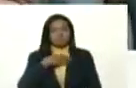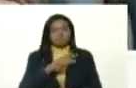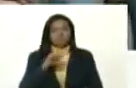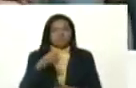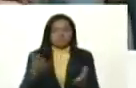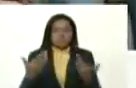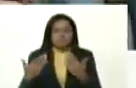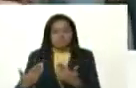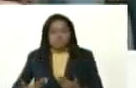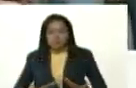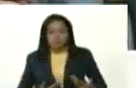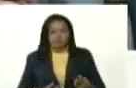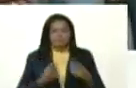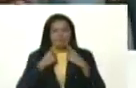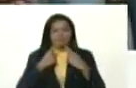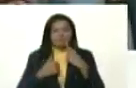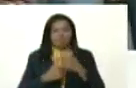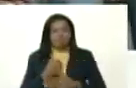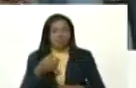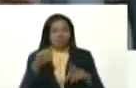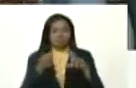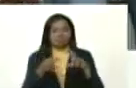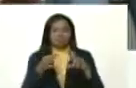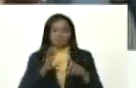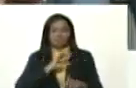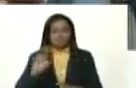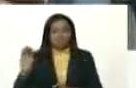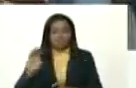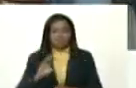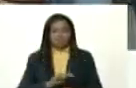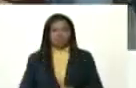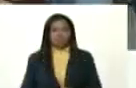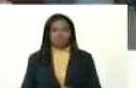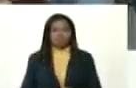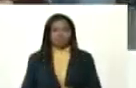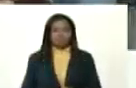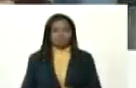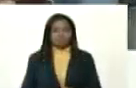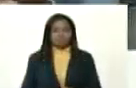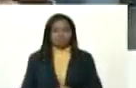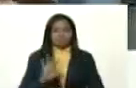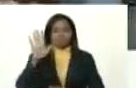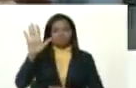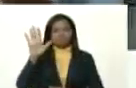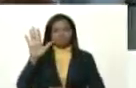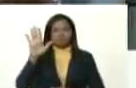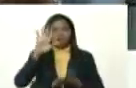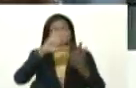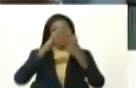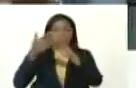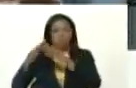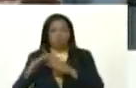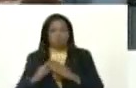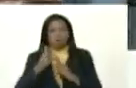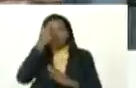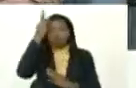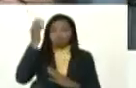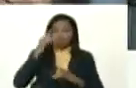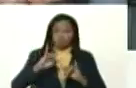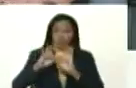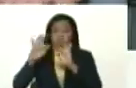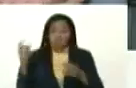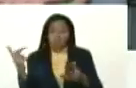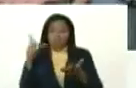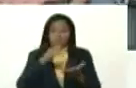reciben beneficio también a través del carnet de la patria en estos 5 consejos comunales con la participación, como le dije,